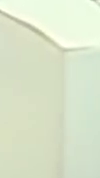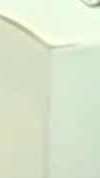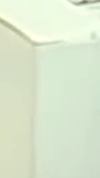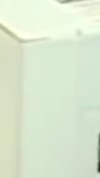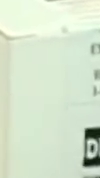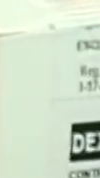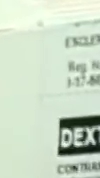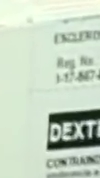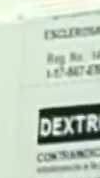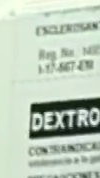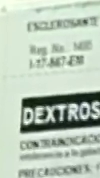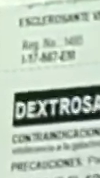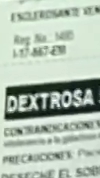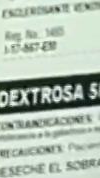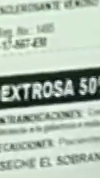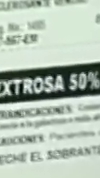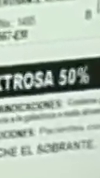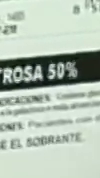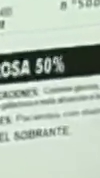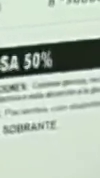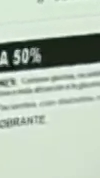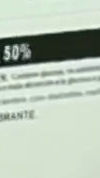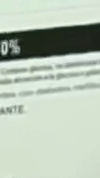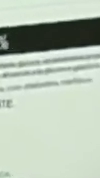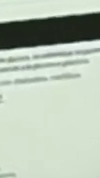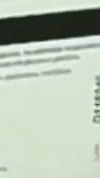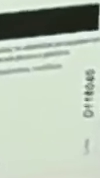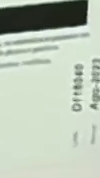y antibióticos, presidente, meropenem, vancomicina,